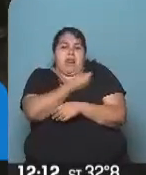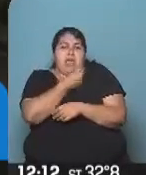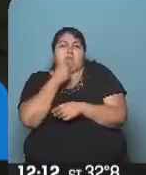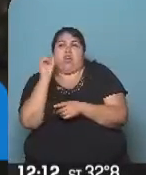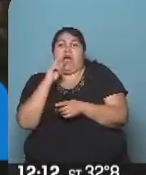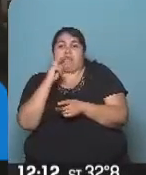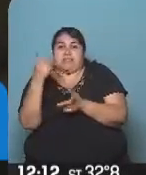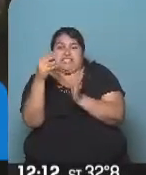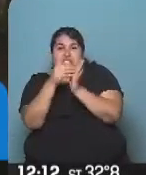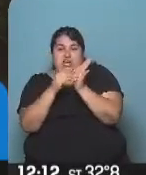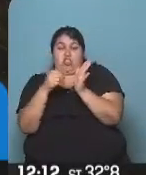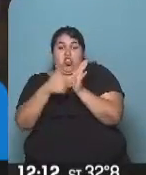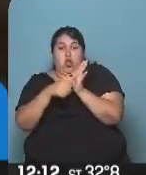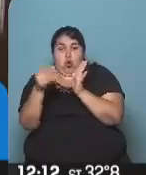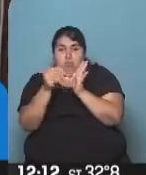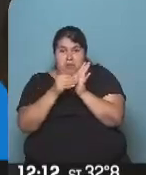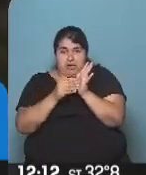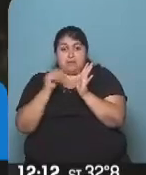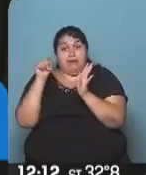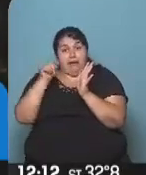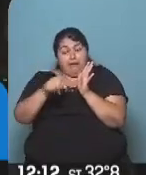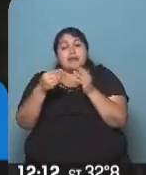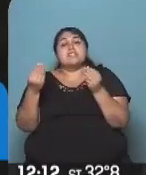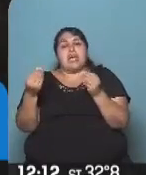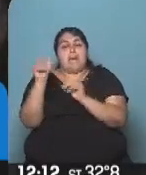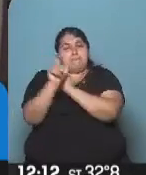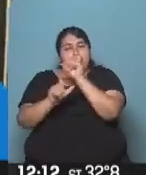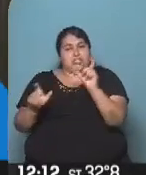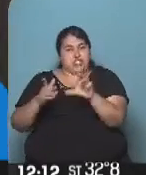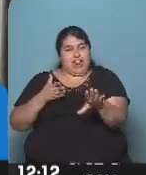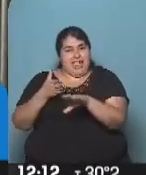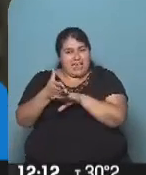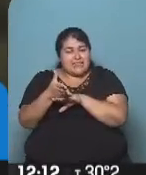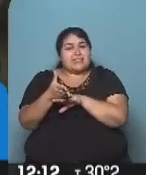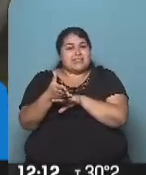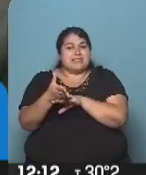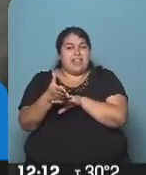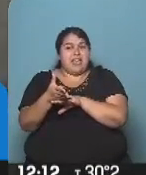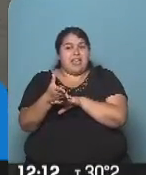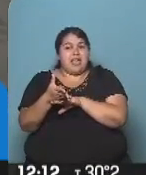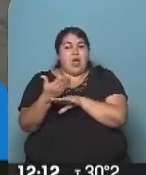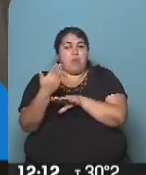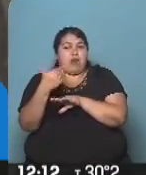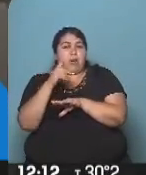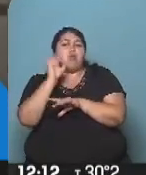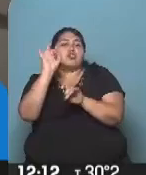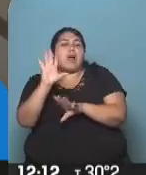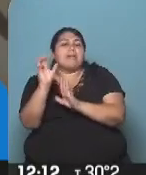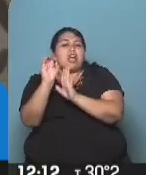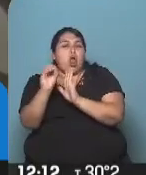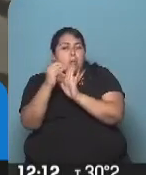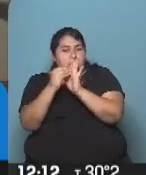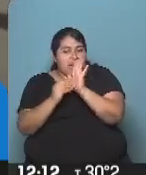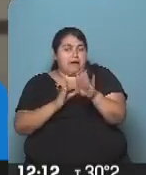apellido y número de documento, y son aquellas las que justamente se resultaron anotadas, las que pueden ingresar al lugar. Aquí